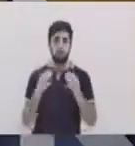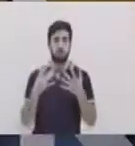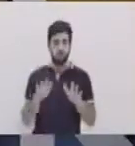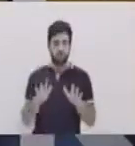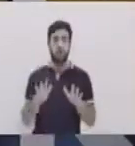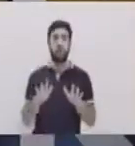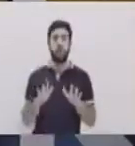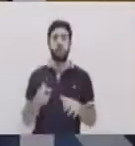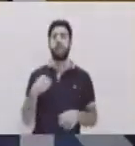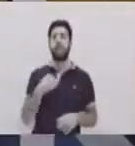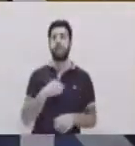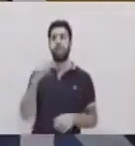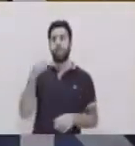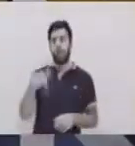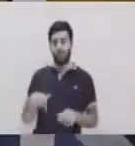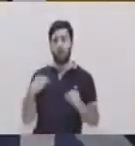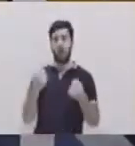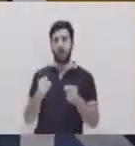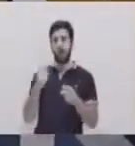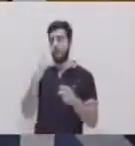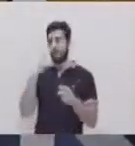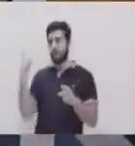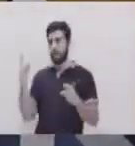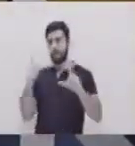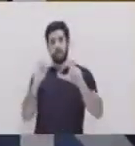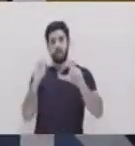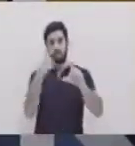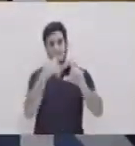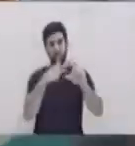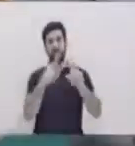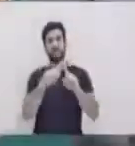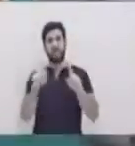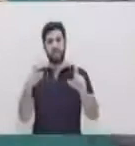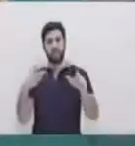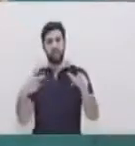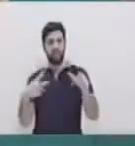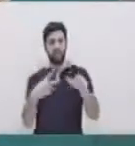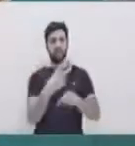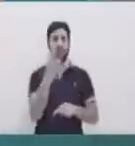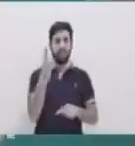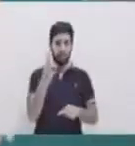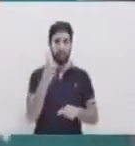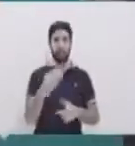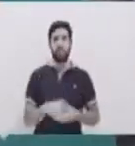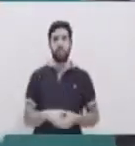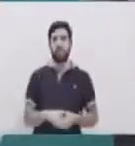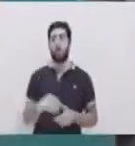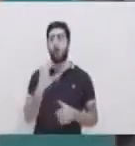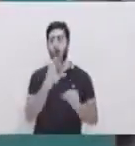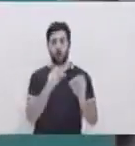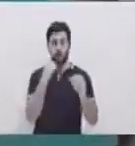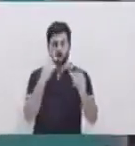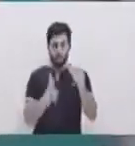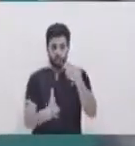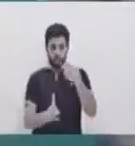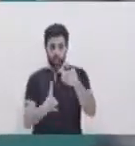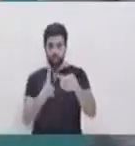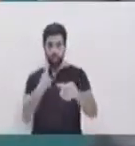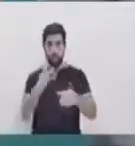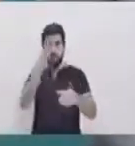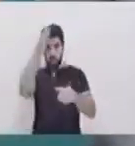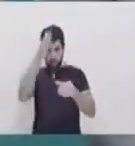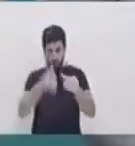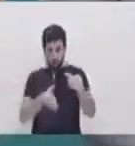Muy bien. Y ahora vamos con la hipérbola. La hipérbola va a tener la cualidad que yo voy a cortar, ¿sí? De manera o en el